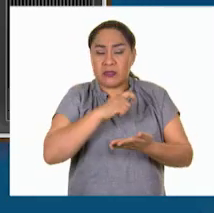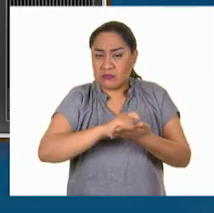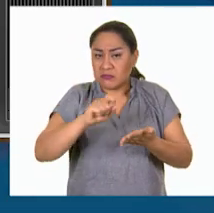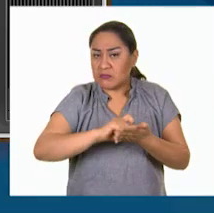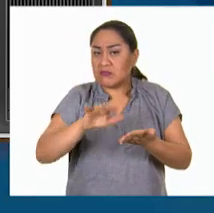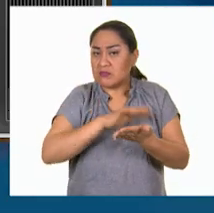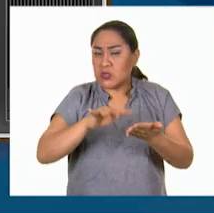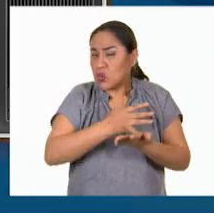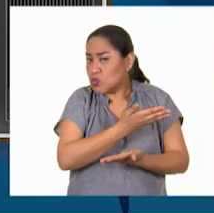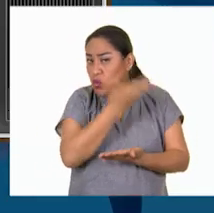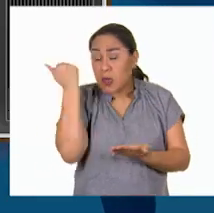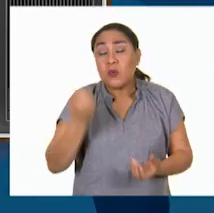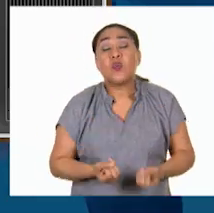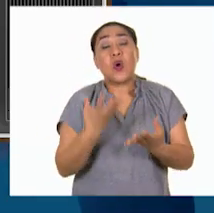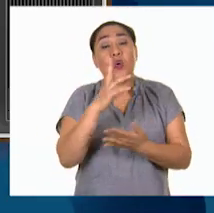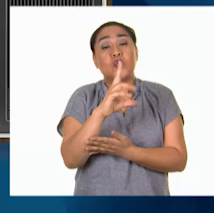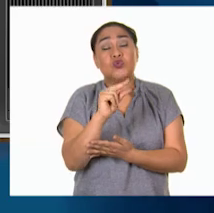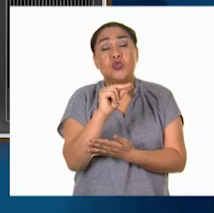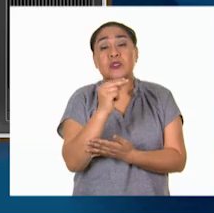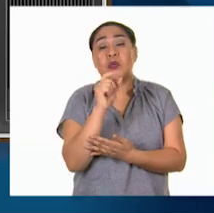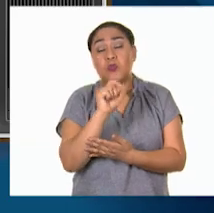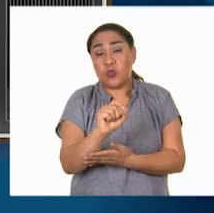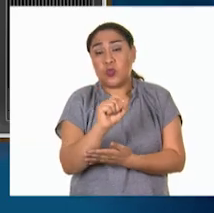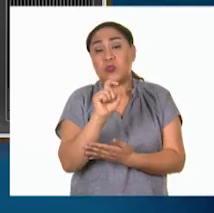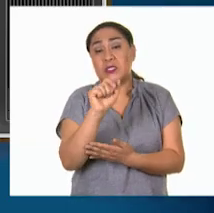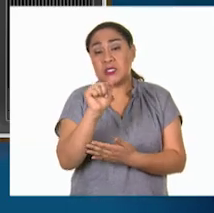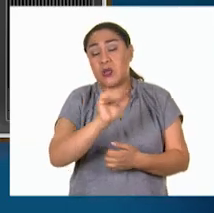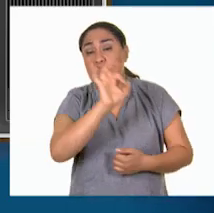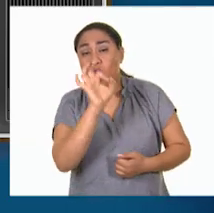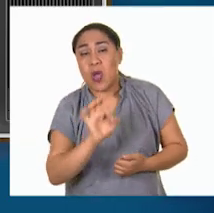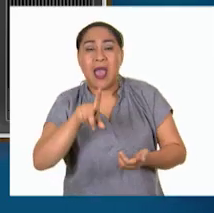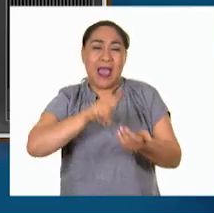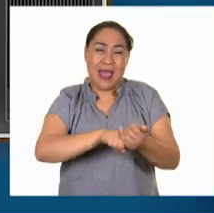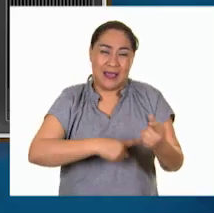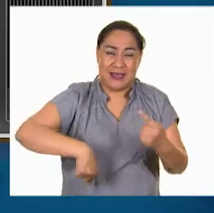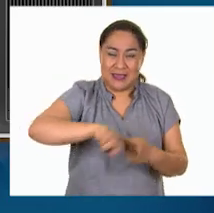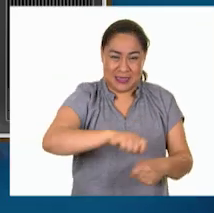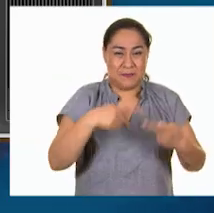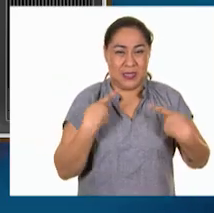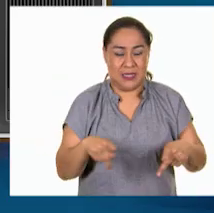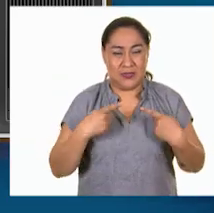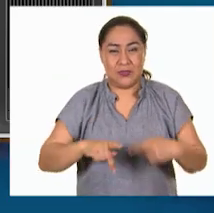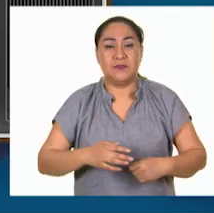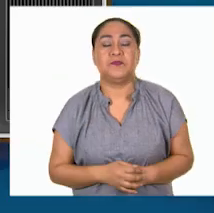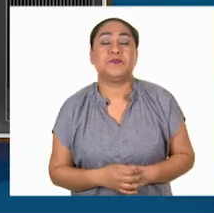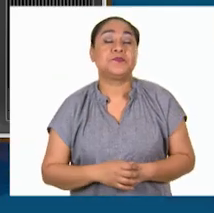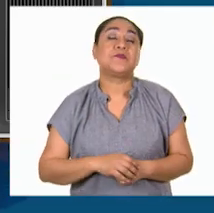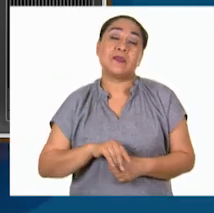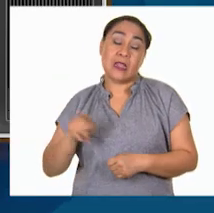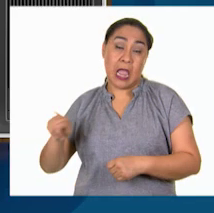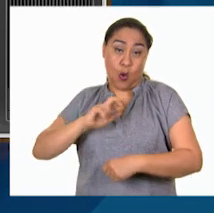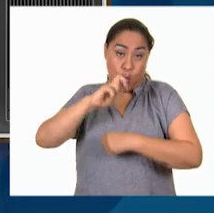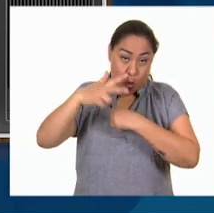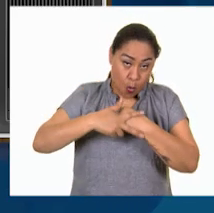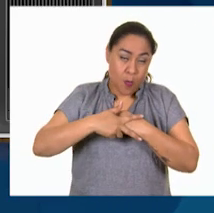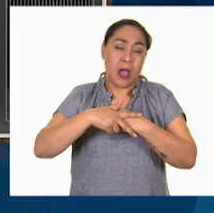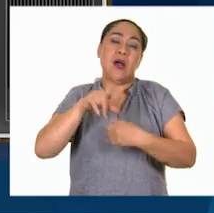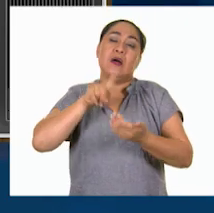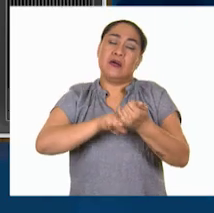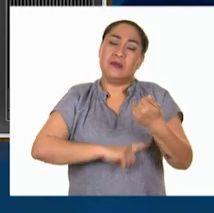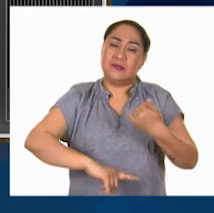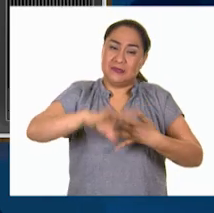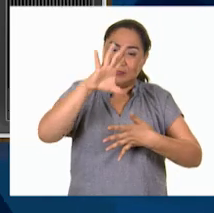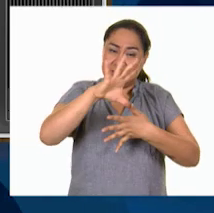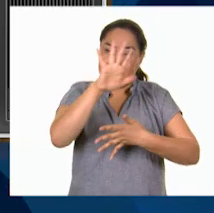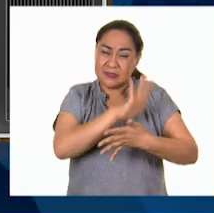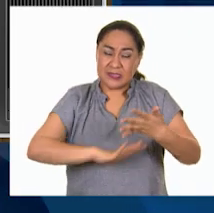país alcanzaba al 80.26% de la población. Como en Europa y el resto de América, hubo